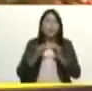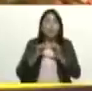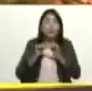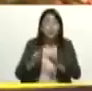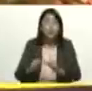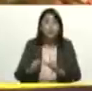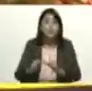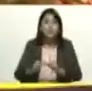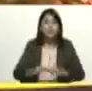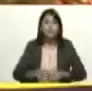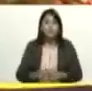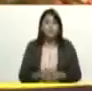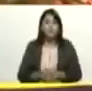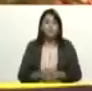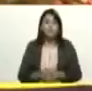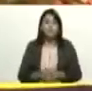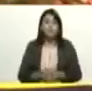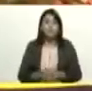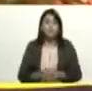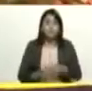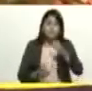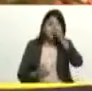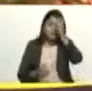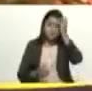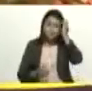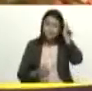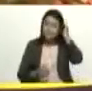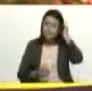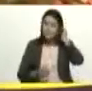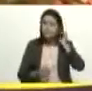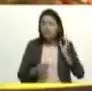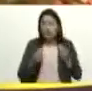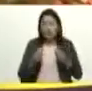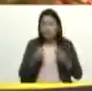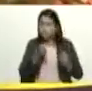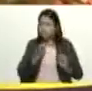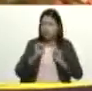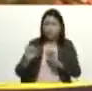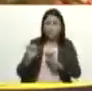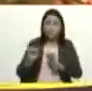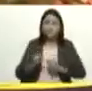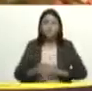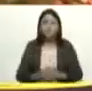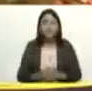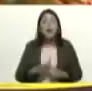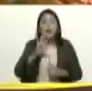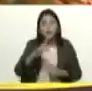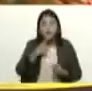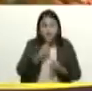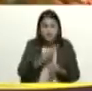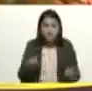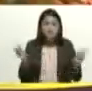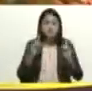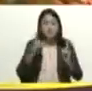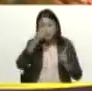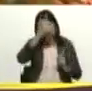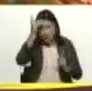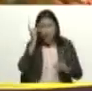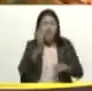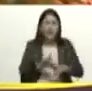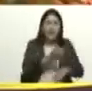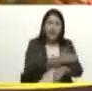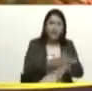y tenemos que estar en un espíritu de ofensiva. Como lo decía Diosdado hace unos minutos en la